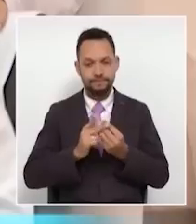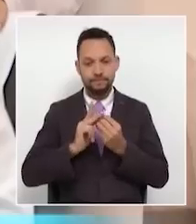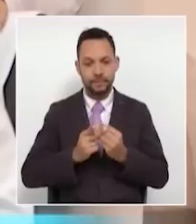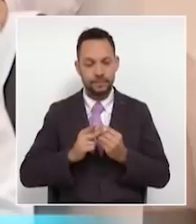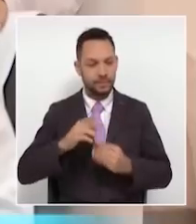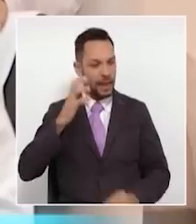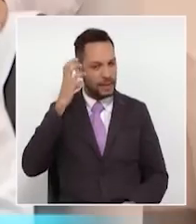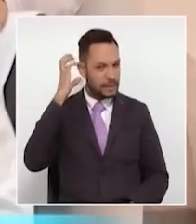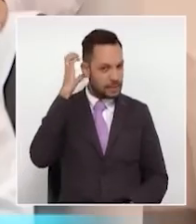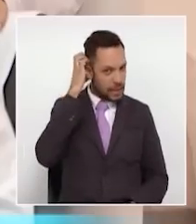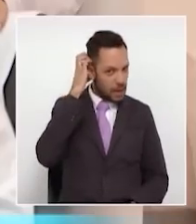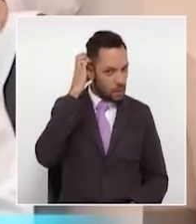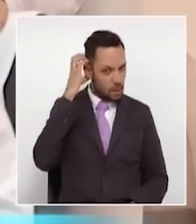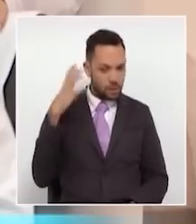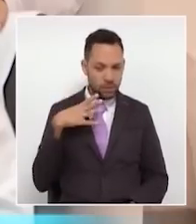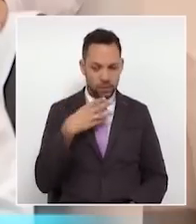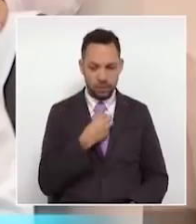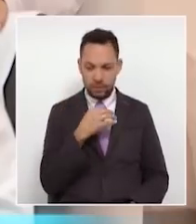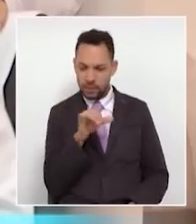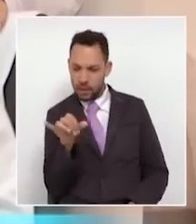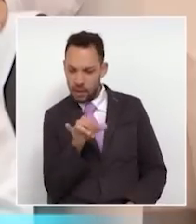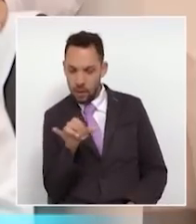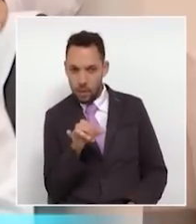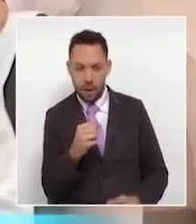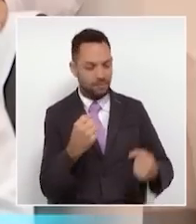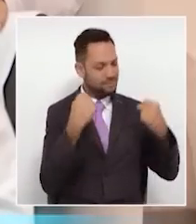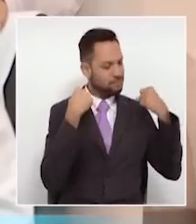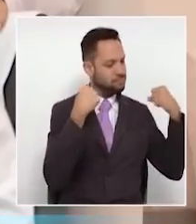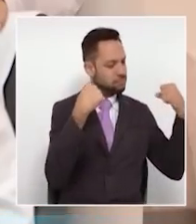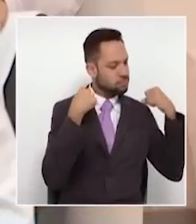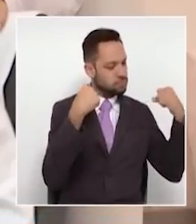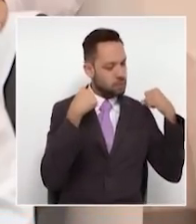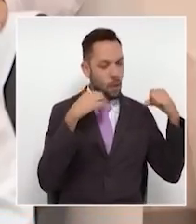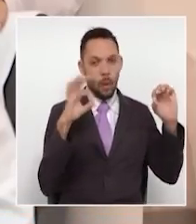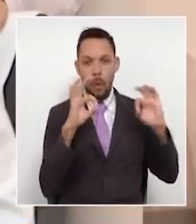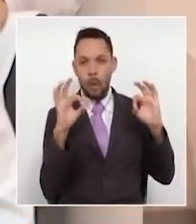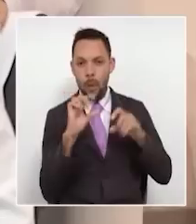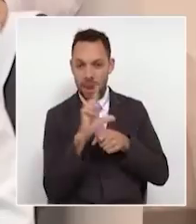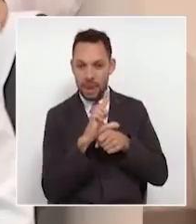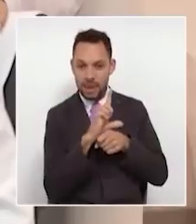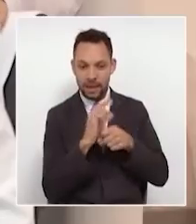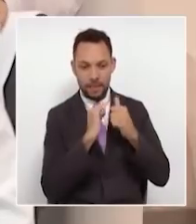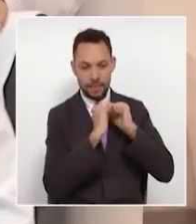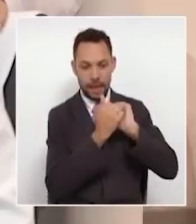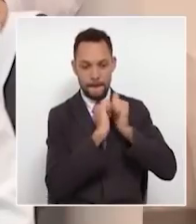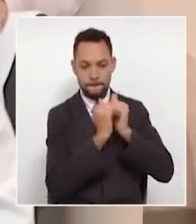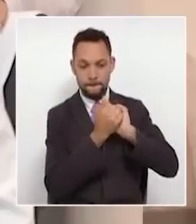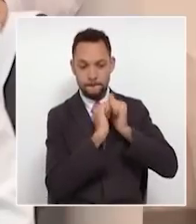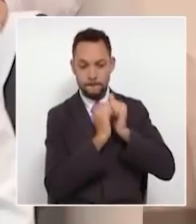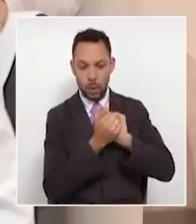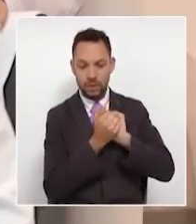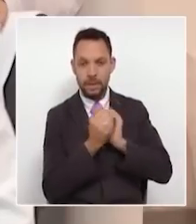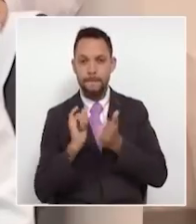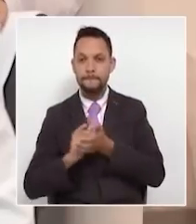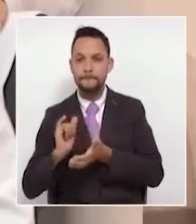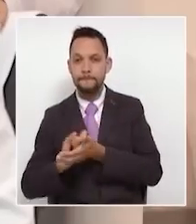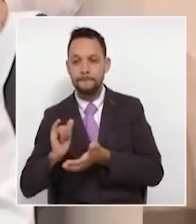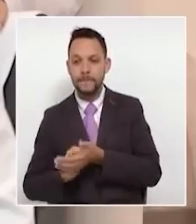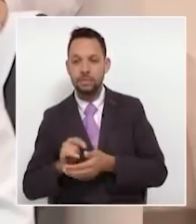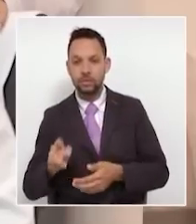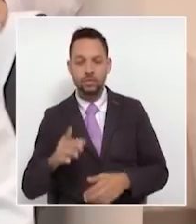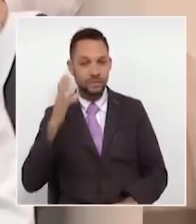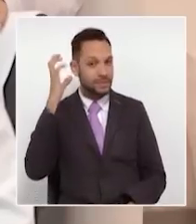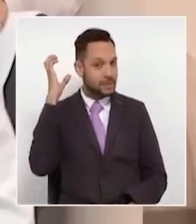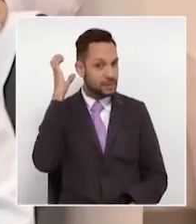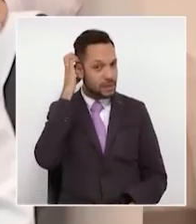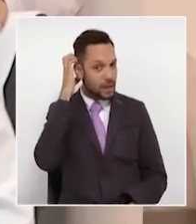al igual que nosotros vamos al gimnasio o practicamos algún tipo de deporte eso mismo lo podemos hacer con nuestro cerebro